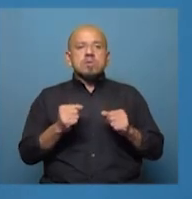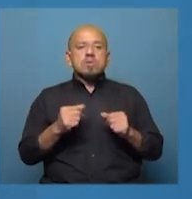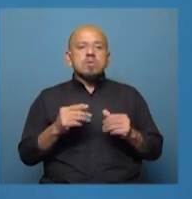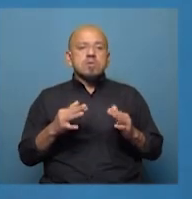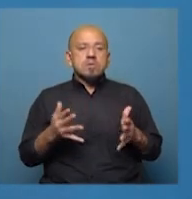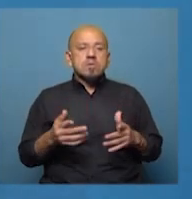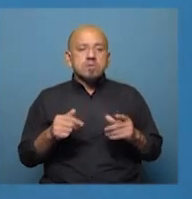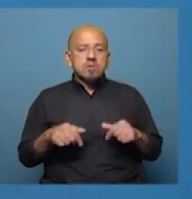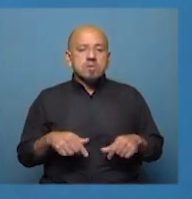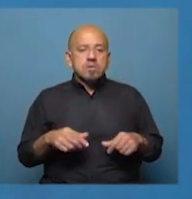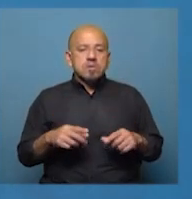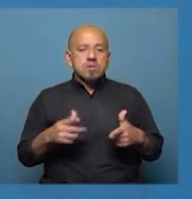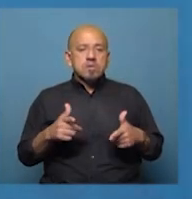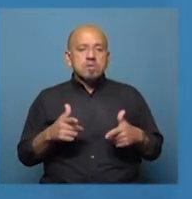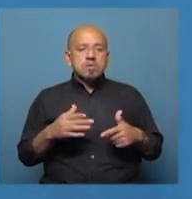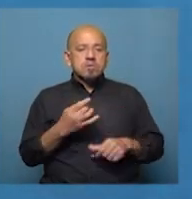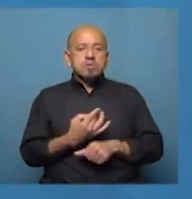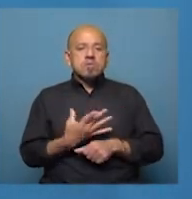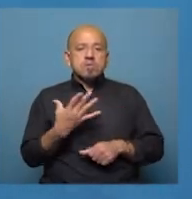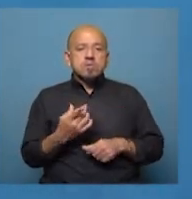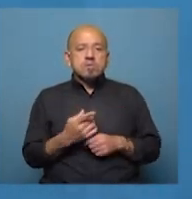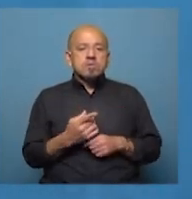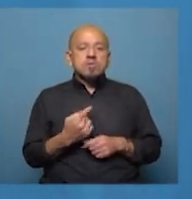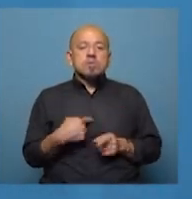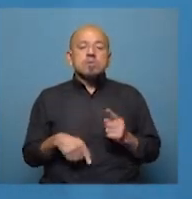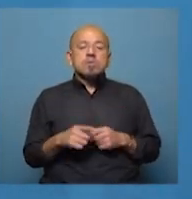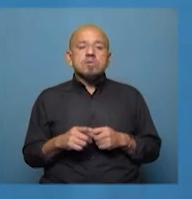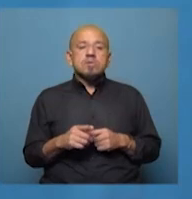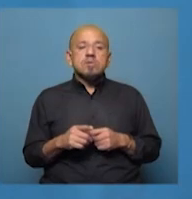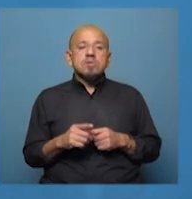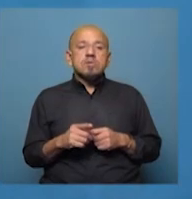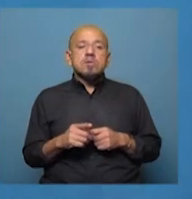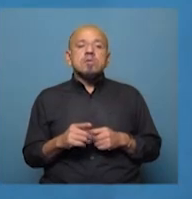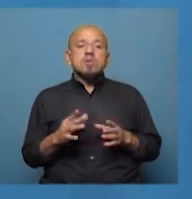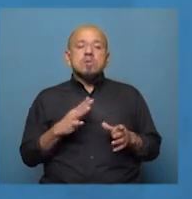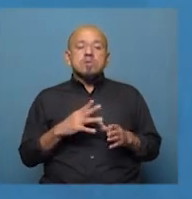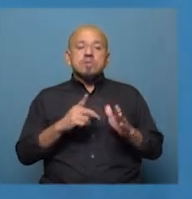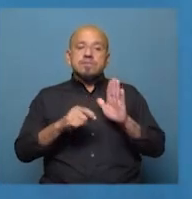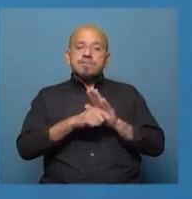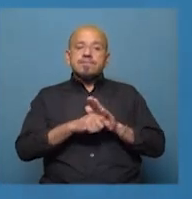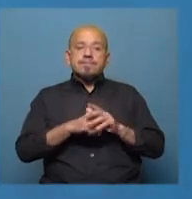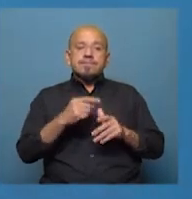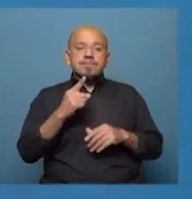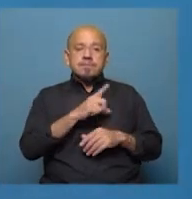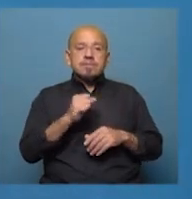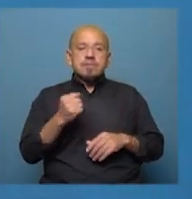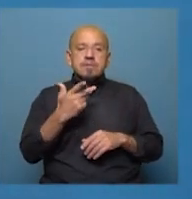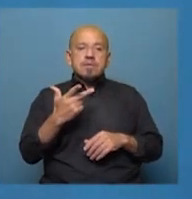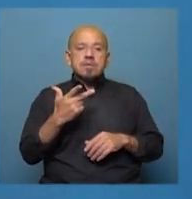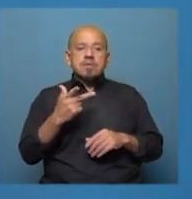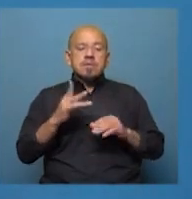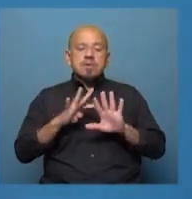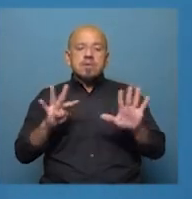y acá el oficialismo no llegó tampoco por lo tanto hay que ir al artículo 139 que establece 30